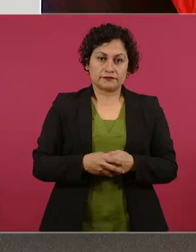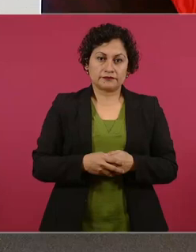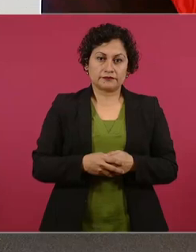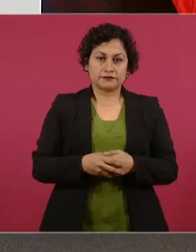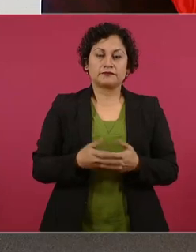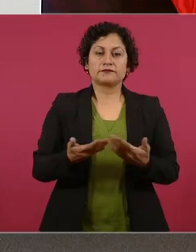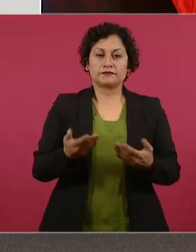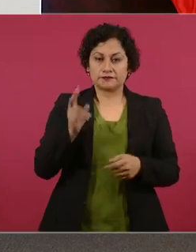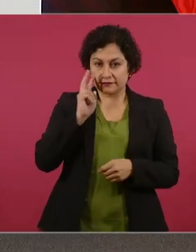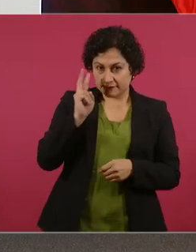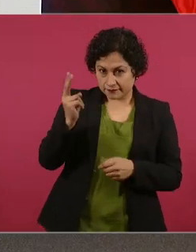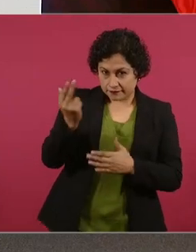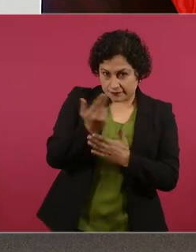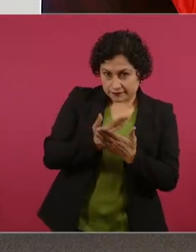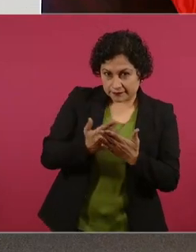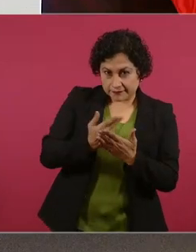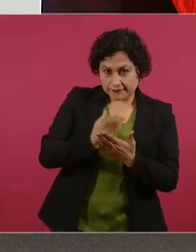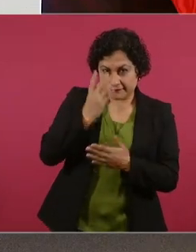bellísima?